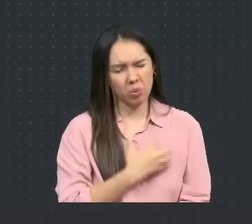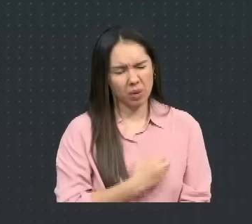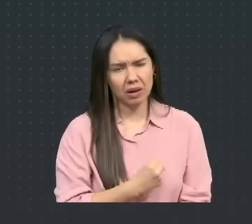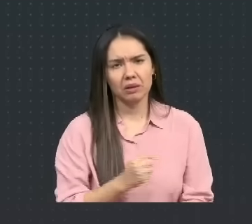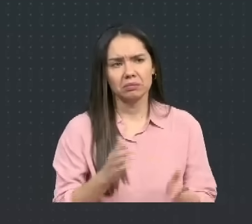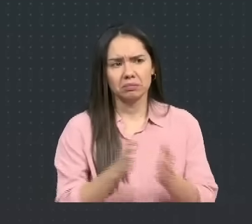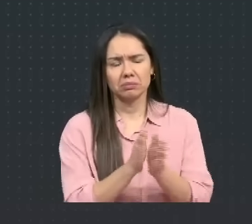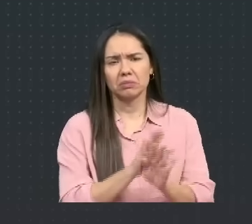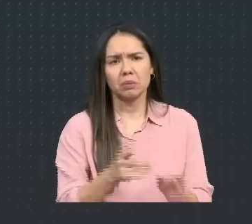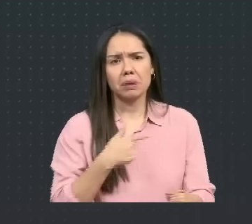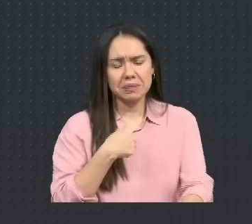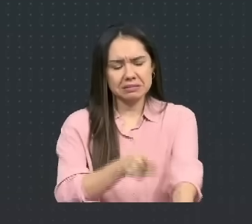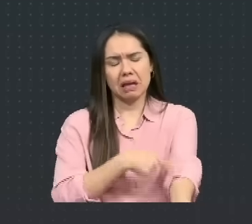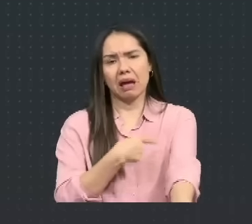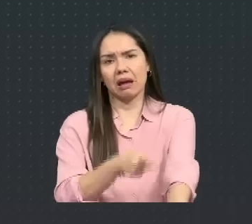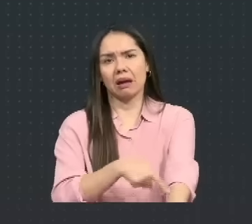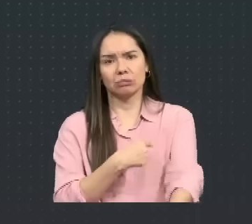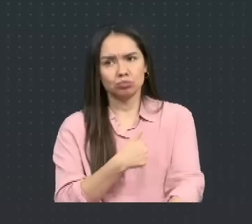Me duele, es mi sangre.